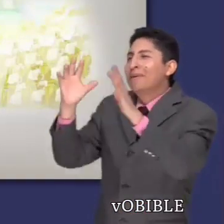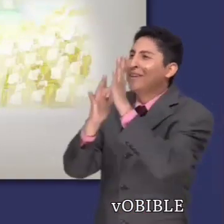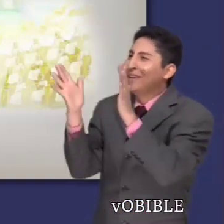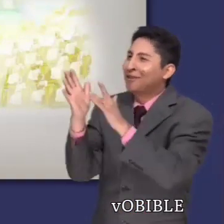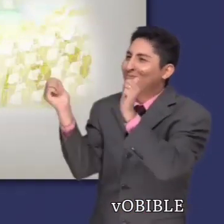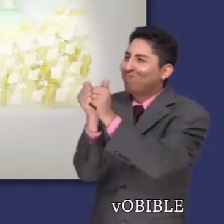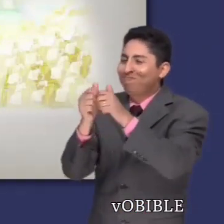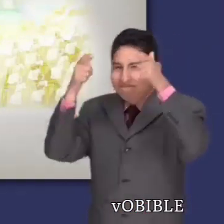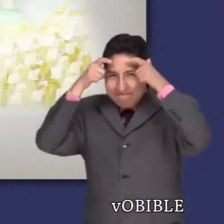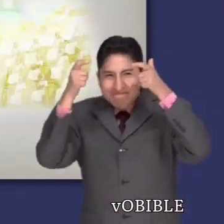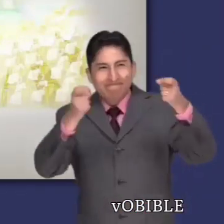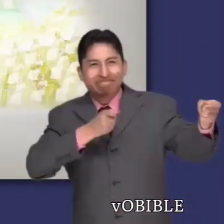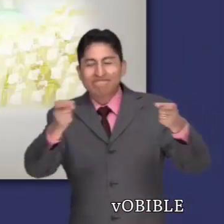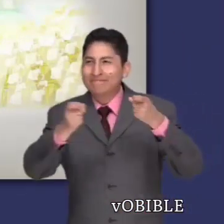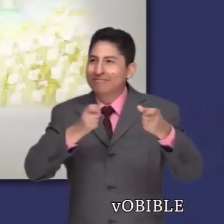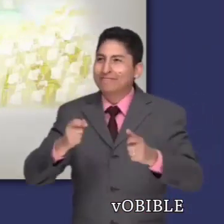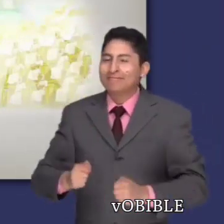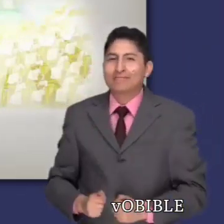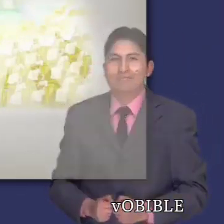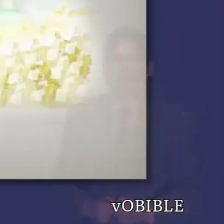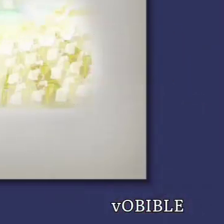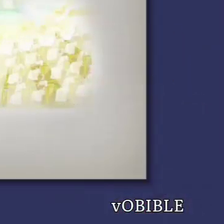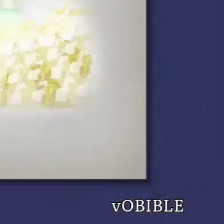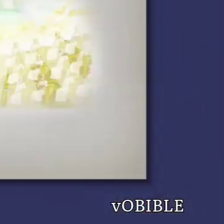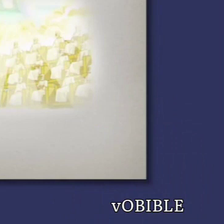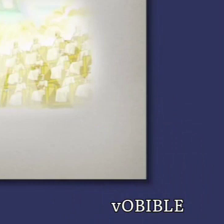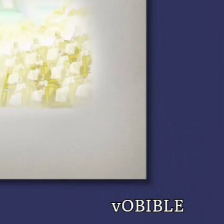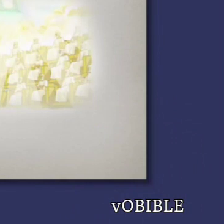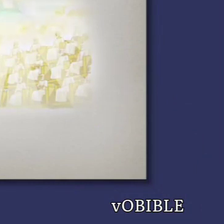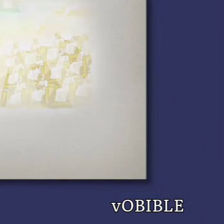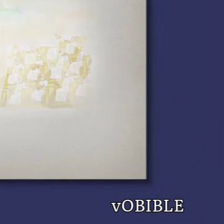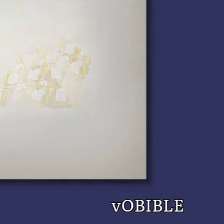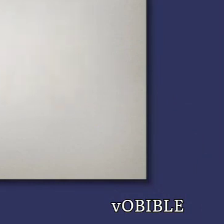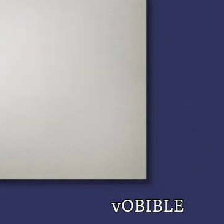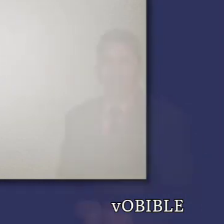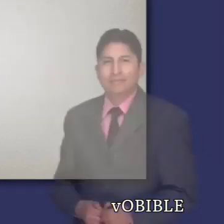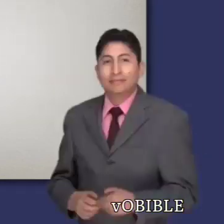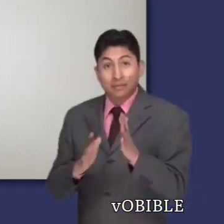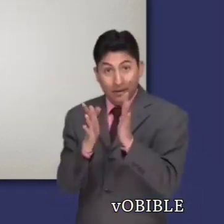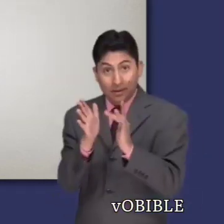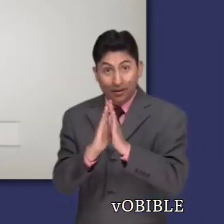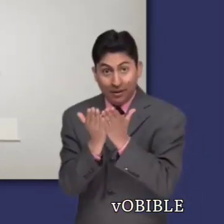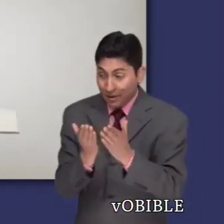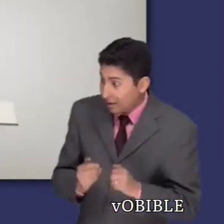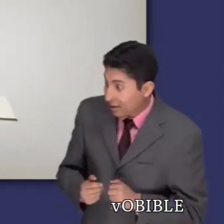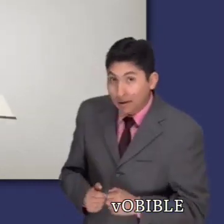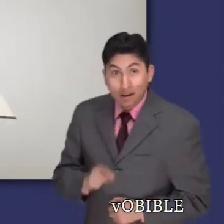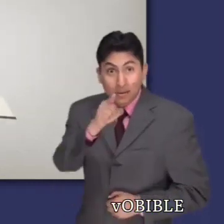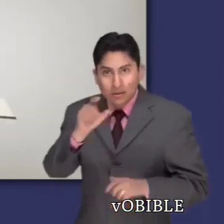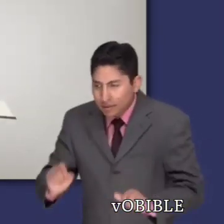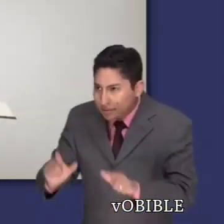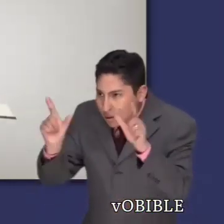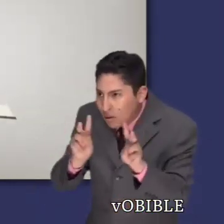de esta recompensa era que tuvieran el honor de gobernar con Cristo en su reino. Cuando lea la segunda carta